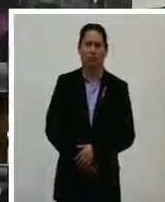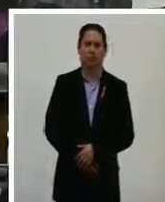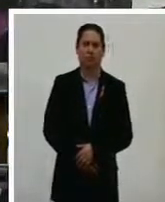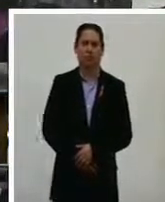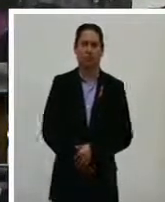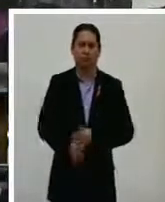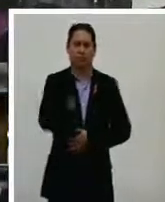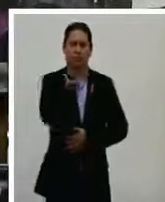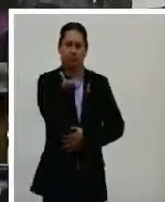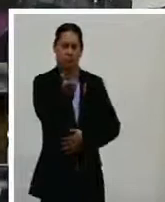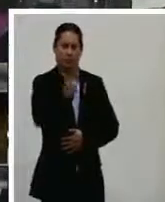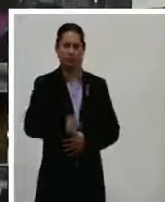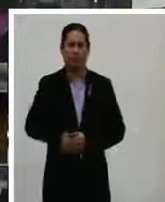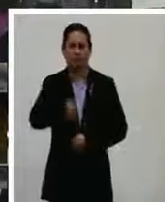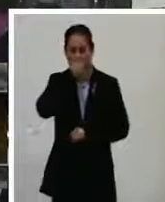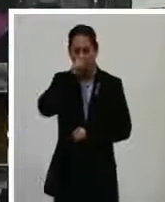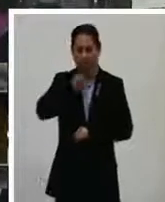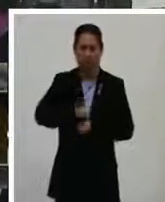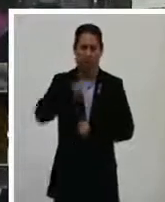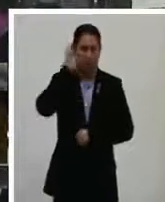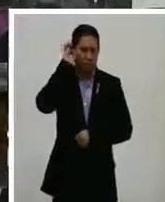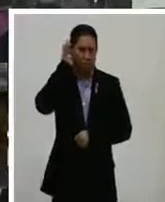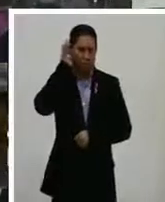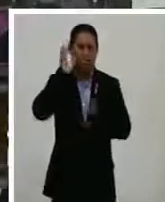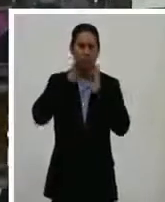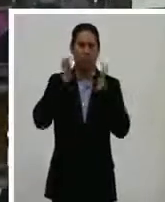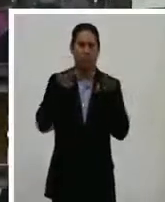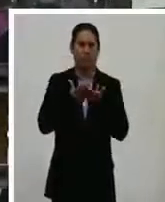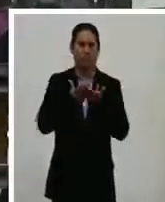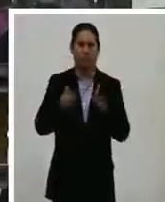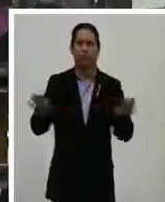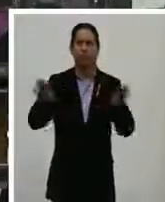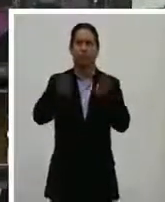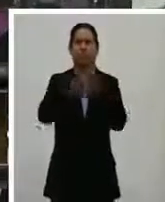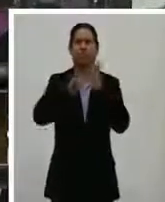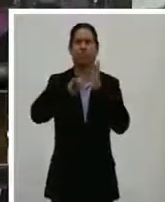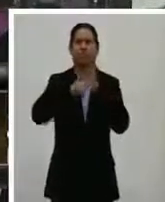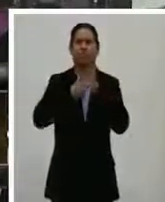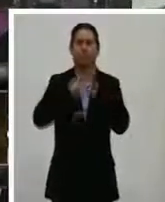visitó a la secretaria cierra el sistema electrónico